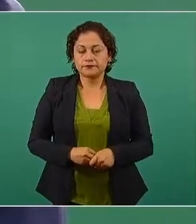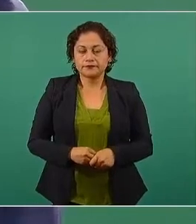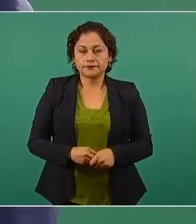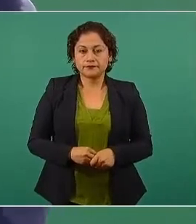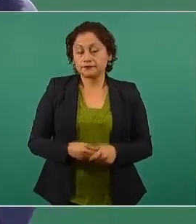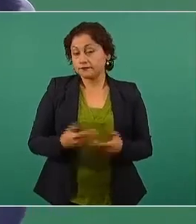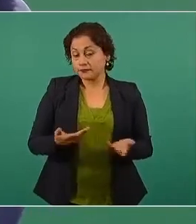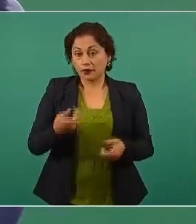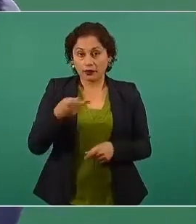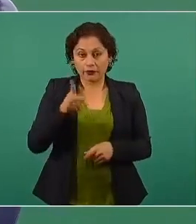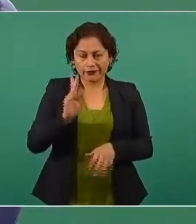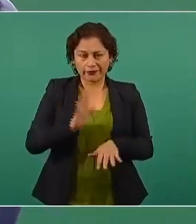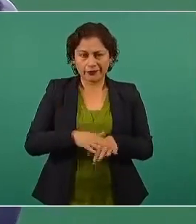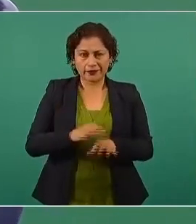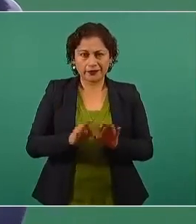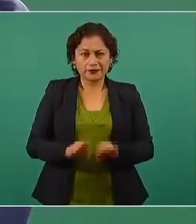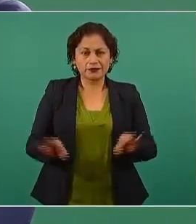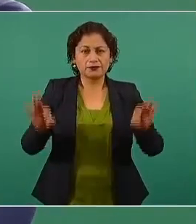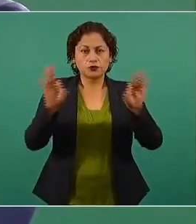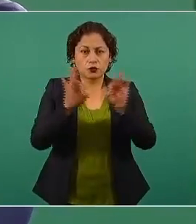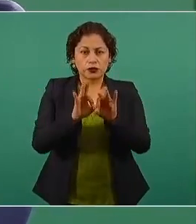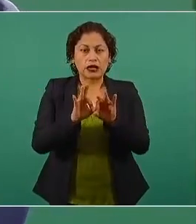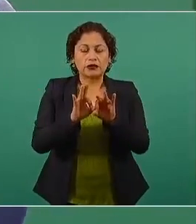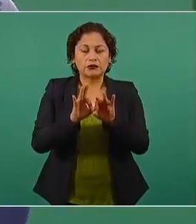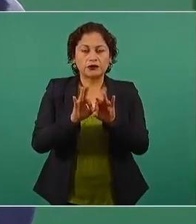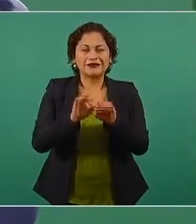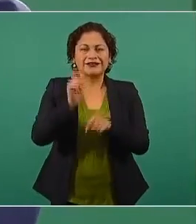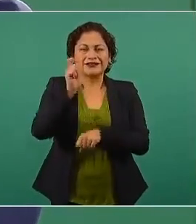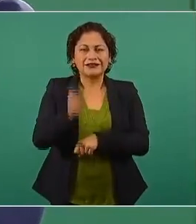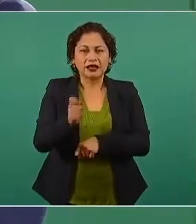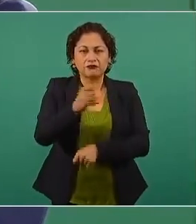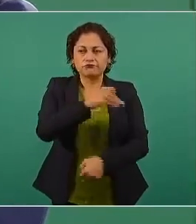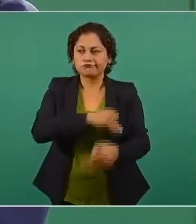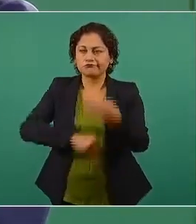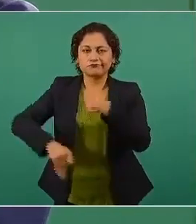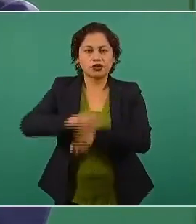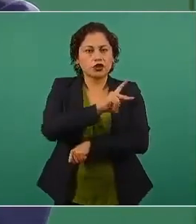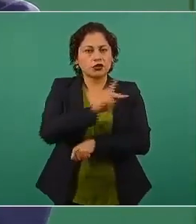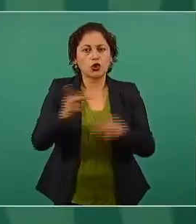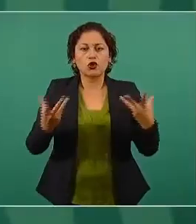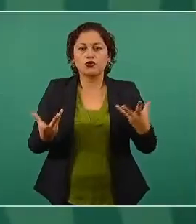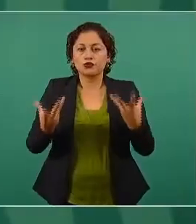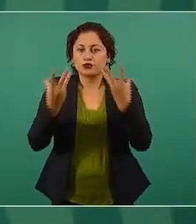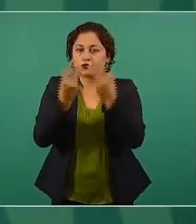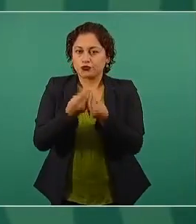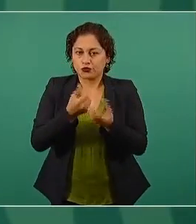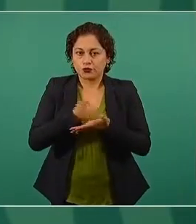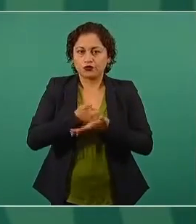lo fundamental es que todos ayudemos,